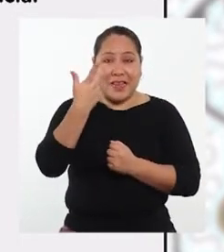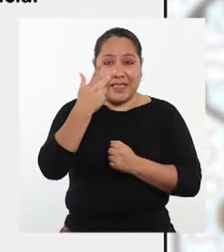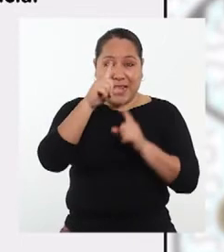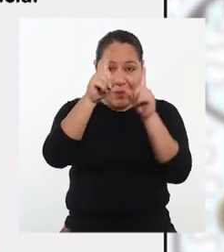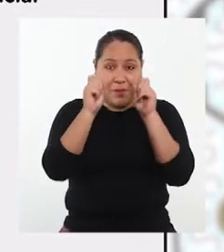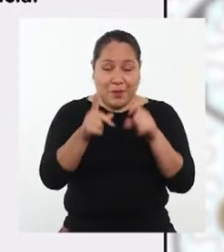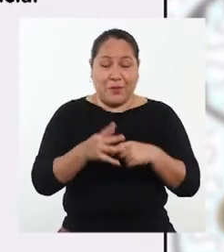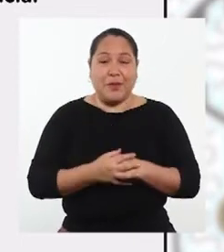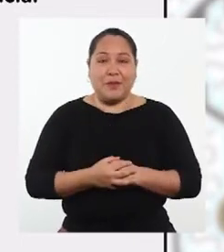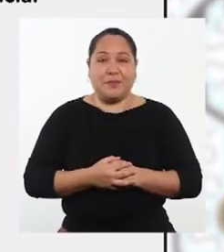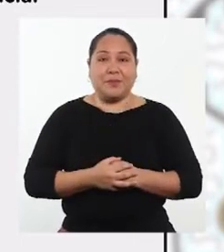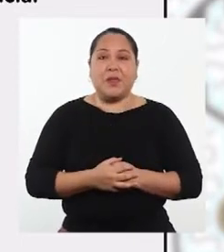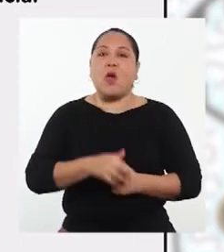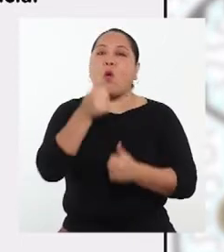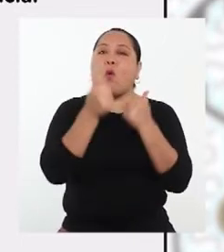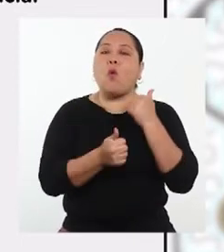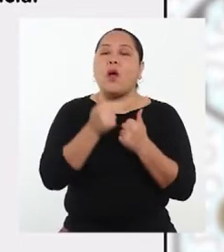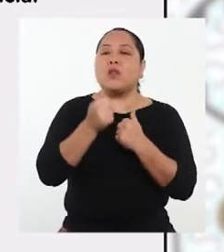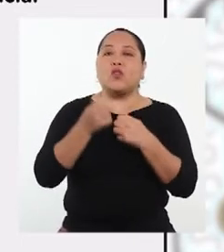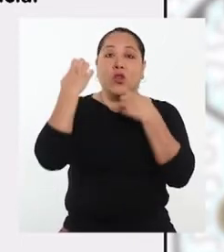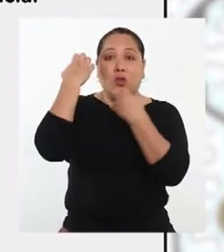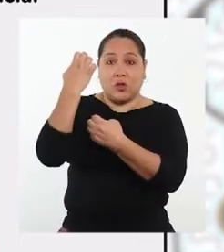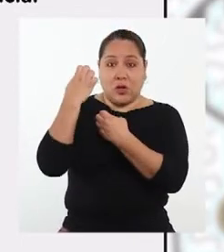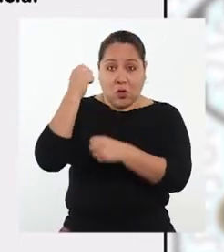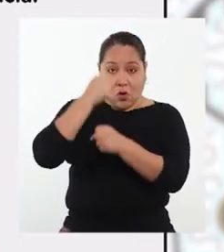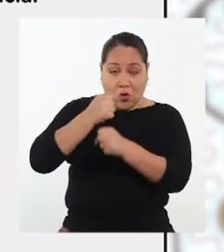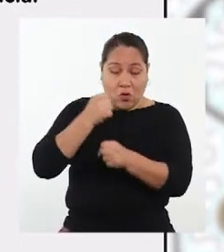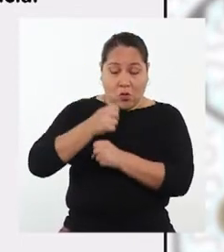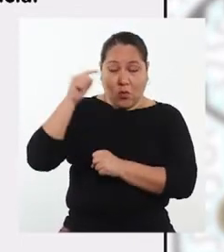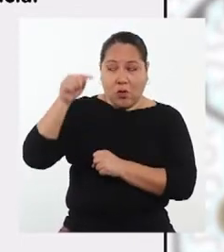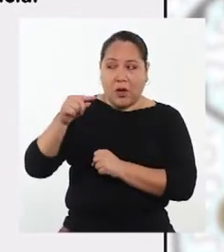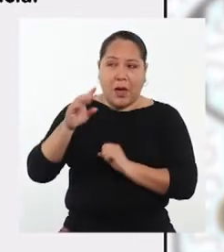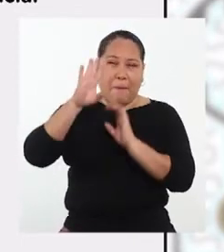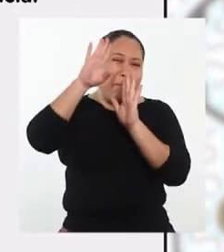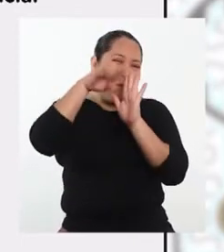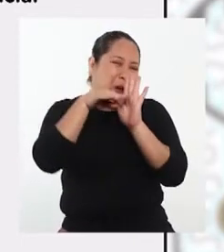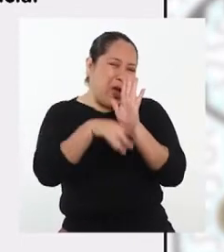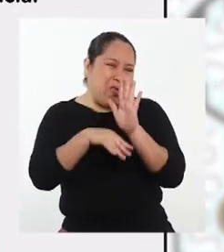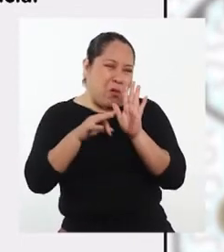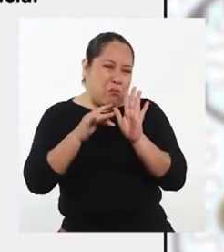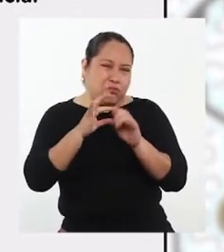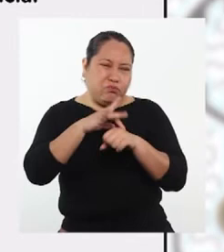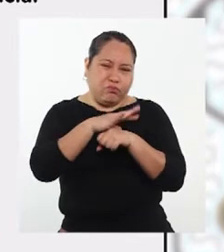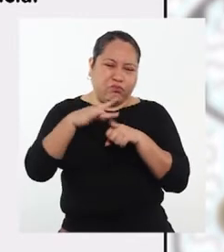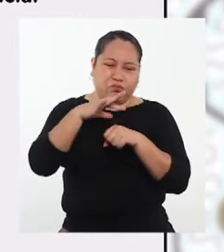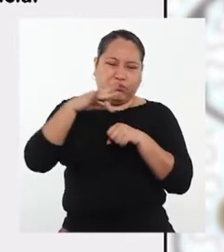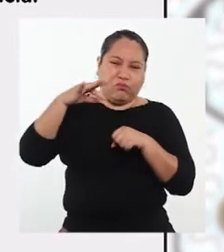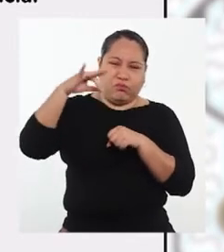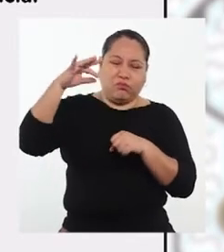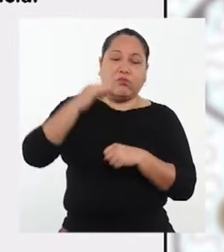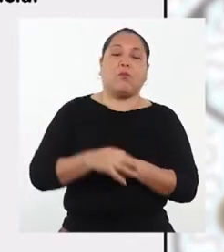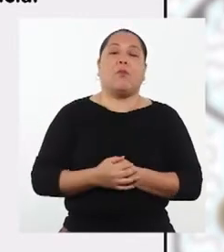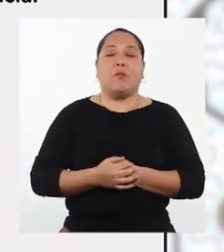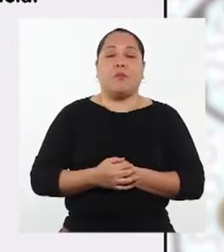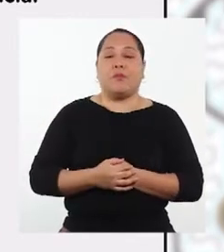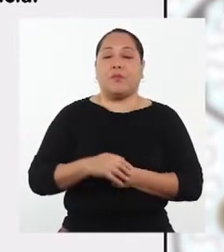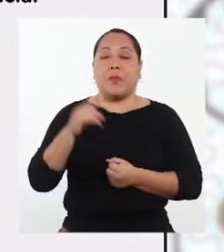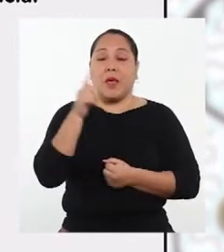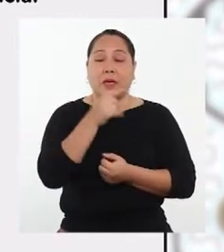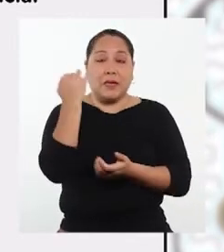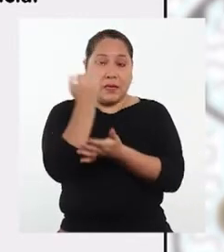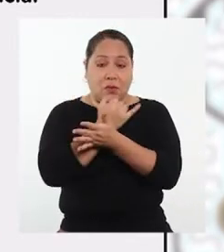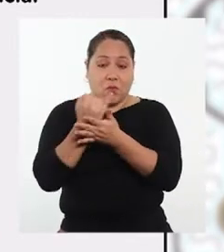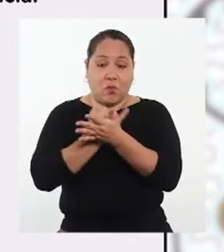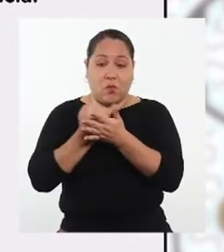la tercera pregunta. ¿Cuáles son las actividades económicas que generan menos emisión de gases? Según